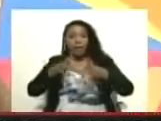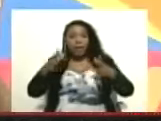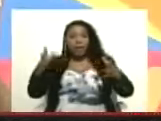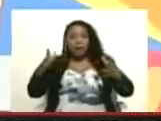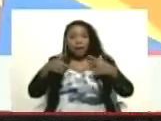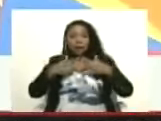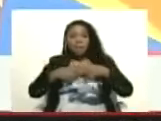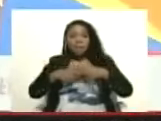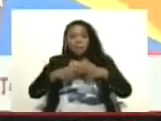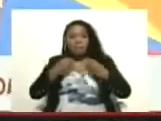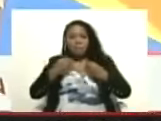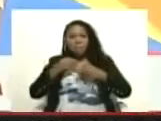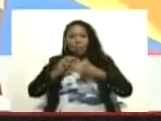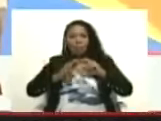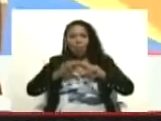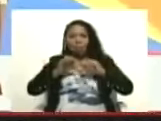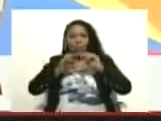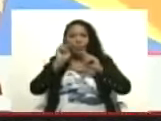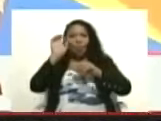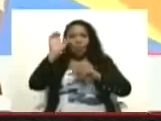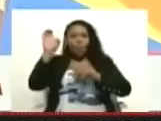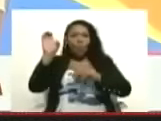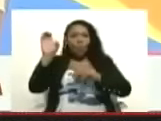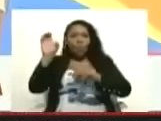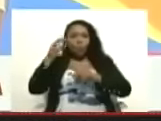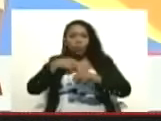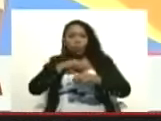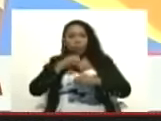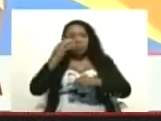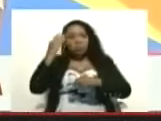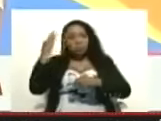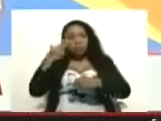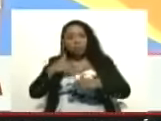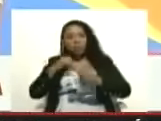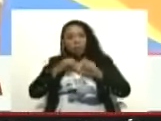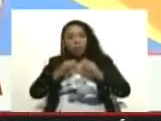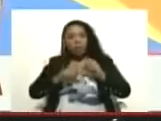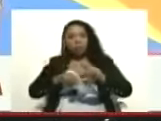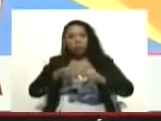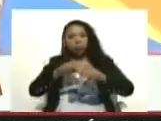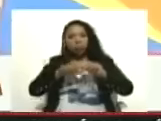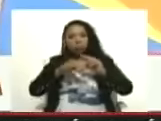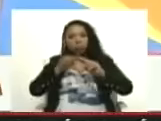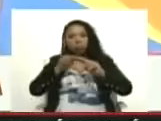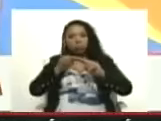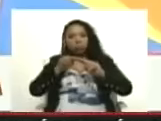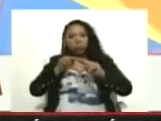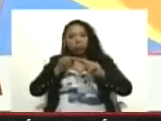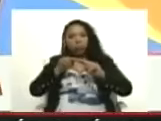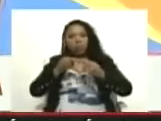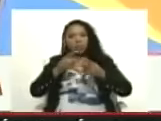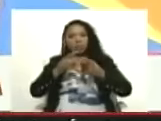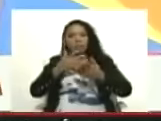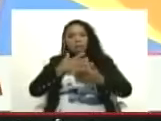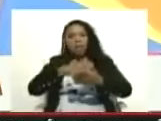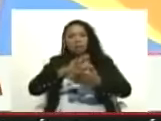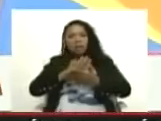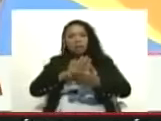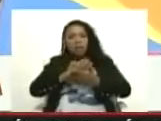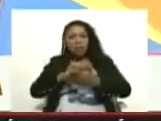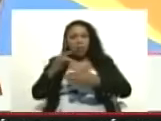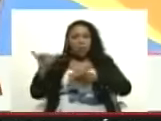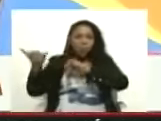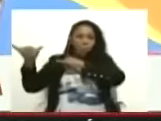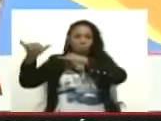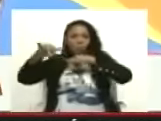herramienta para construir un país que también estamos soñando y que queremos seguir construyendo en paz con dignidad y con igualdad para